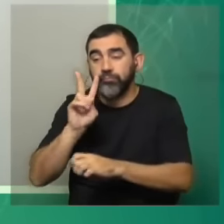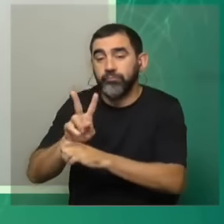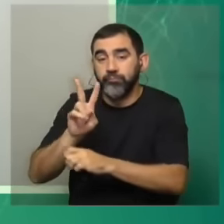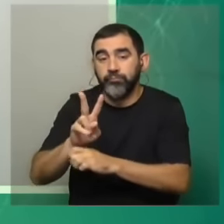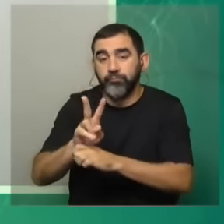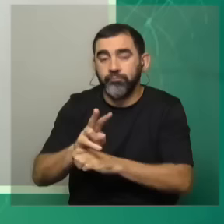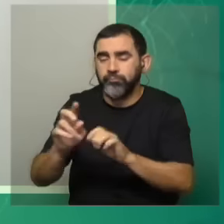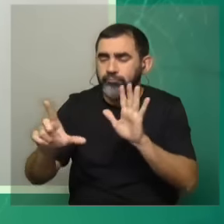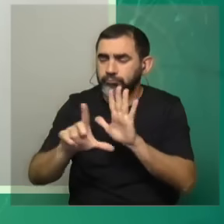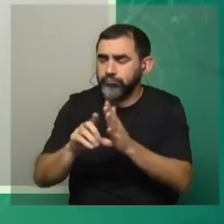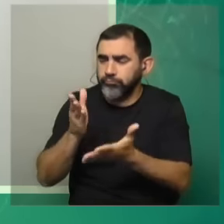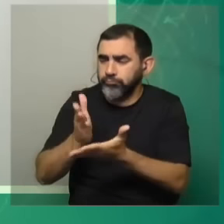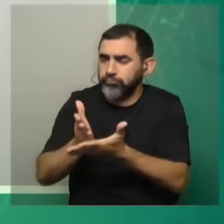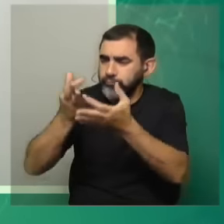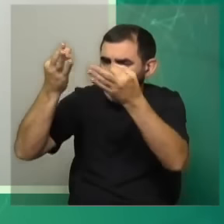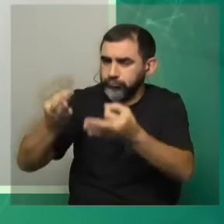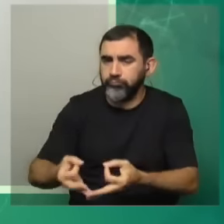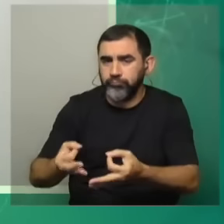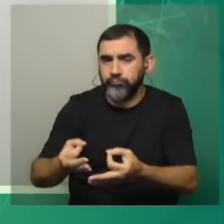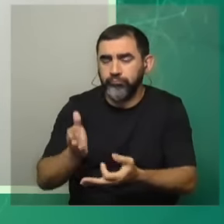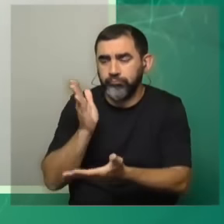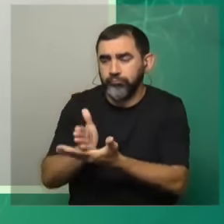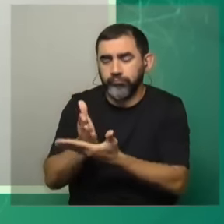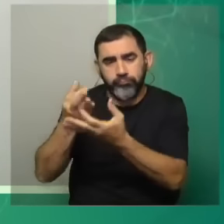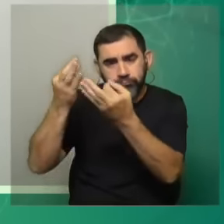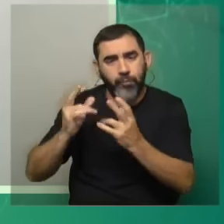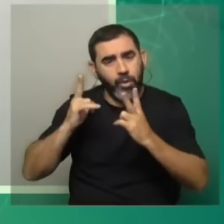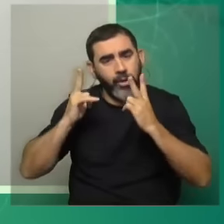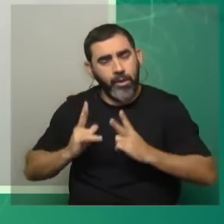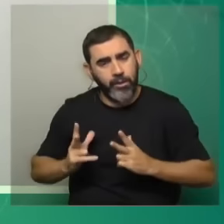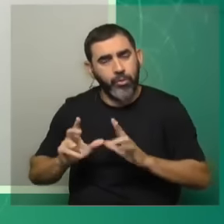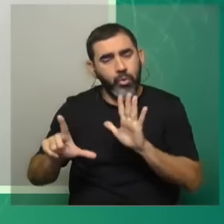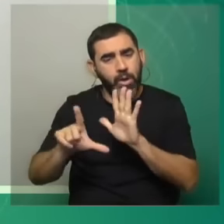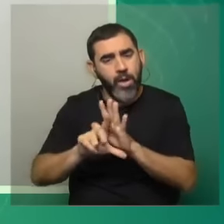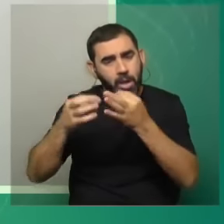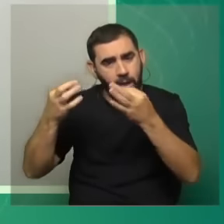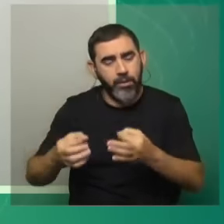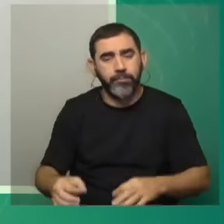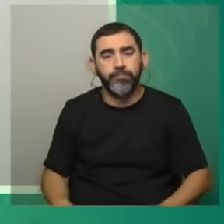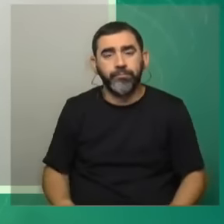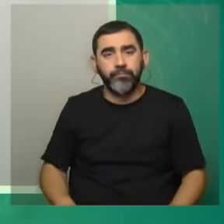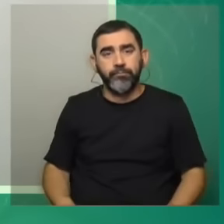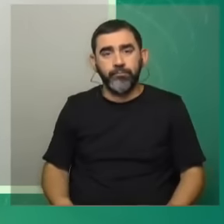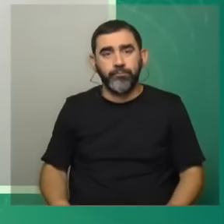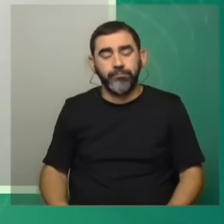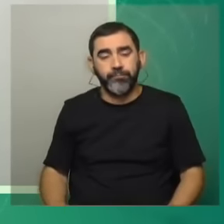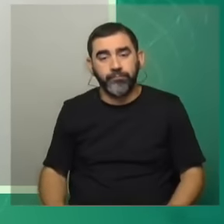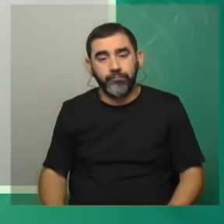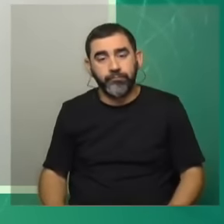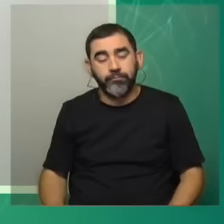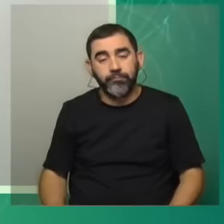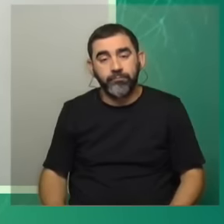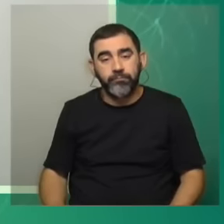con todo derecho del mundo ético legal etcétera etcétera estamos con